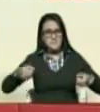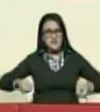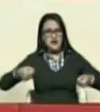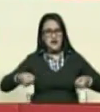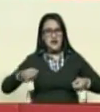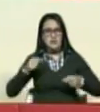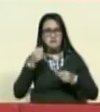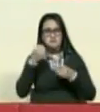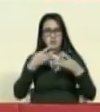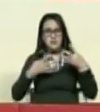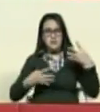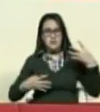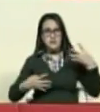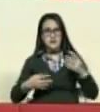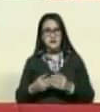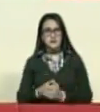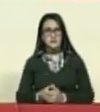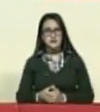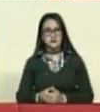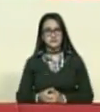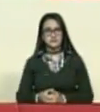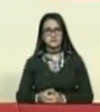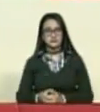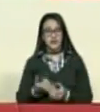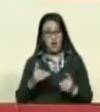que que vamos a activar.